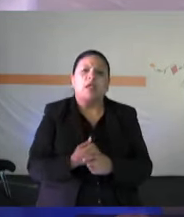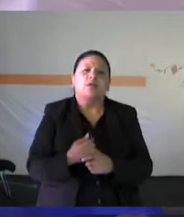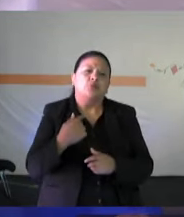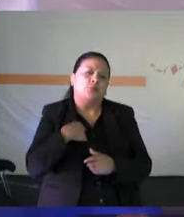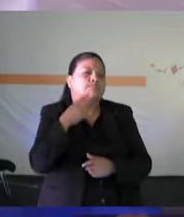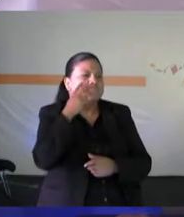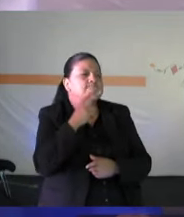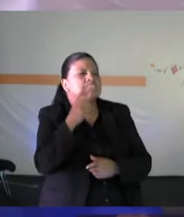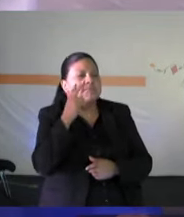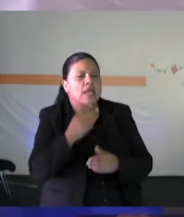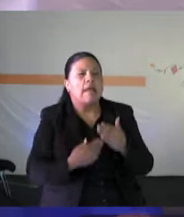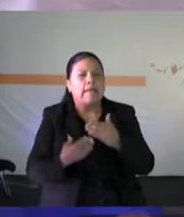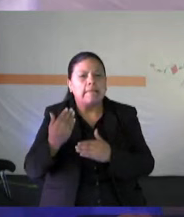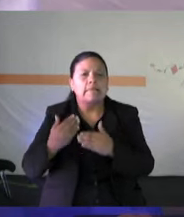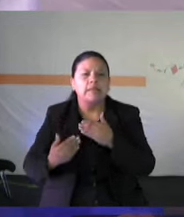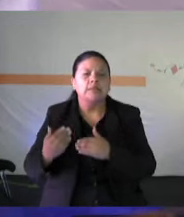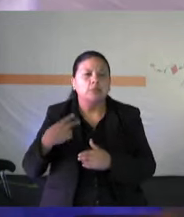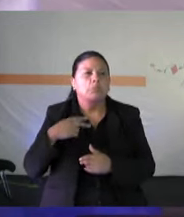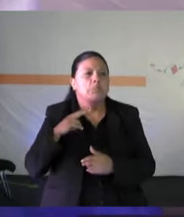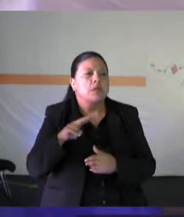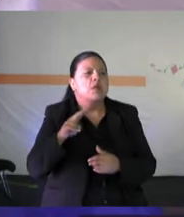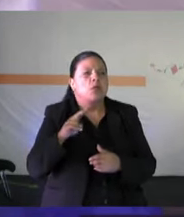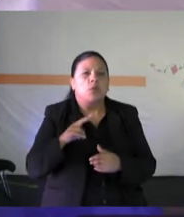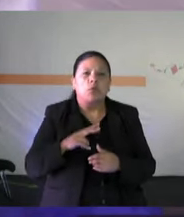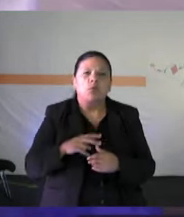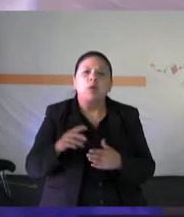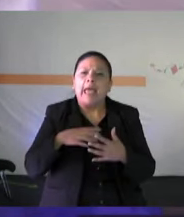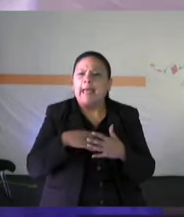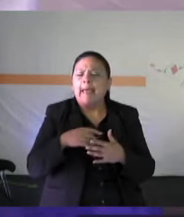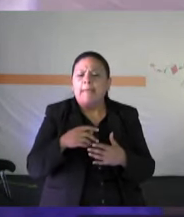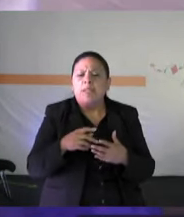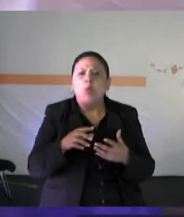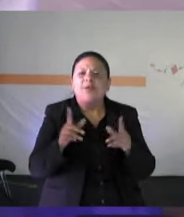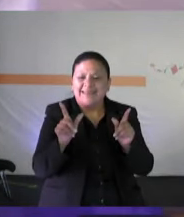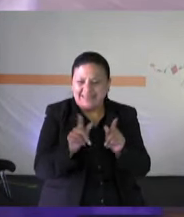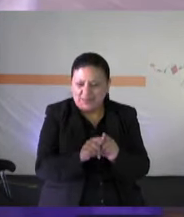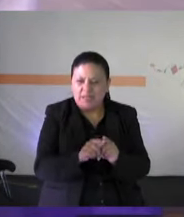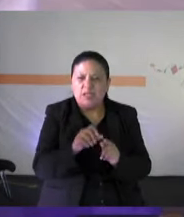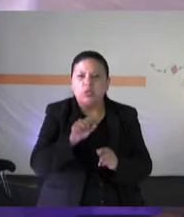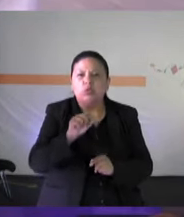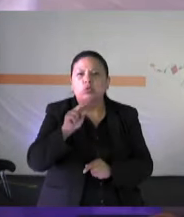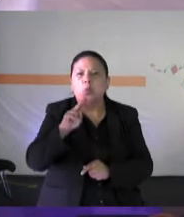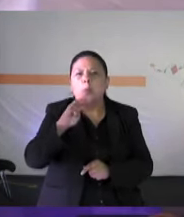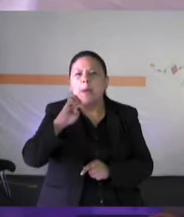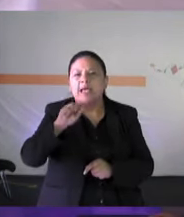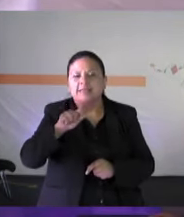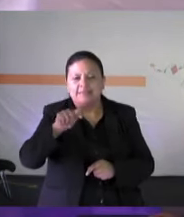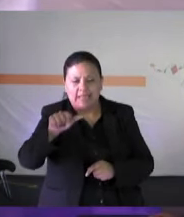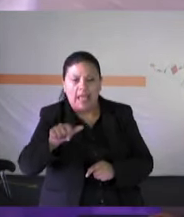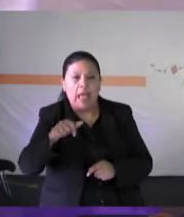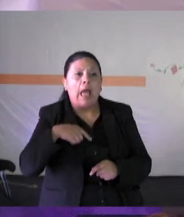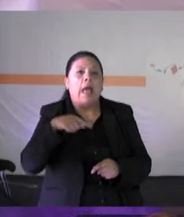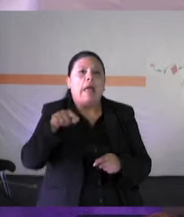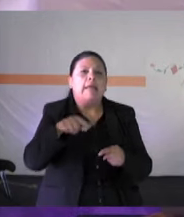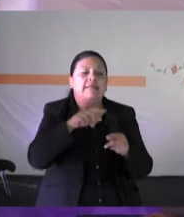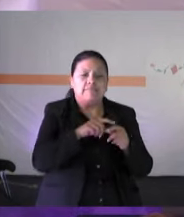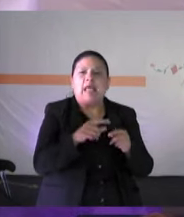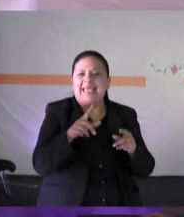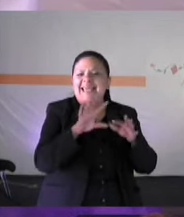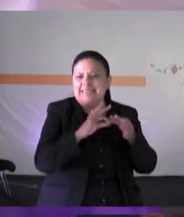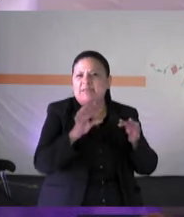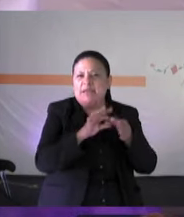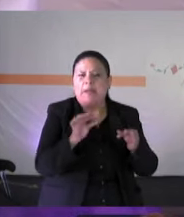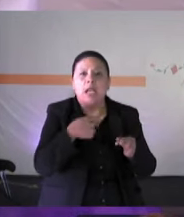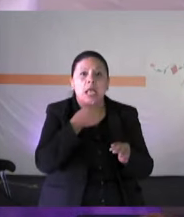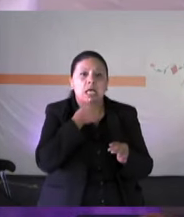una reseña de Subasta que decía, Subasta es un cuento que le enseña a las niñas a sobrevivir. Y dije, ay,